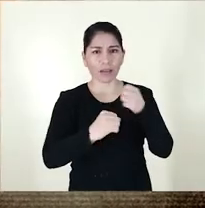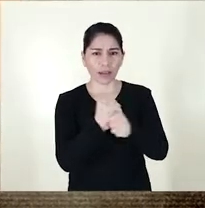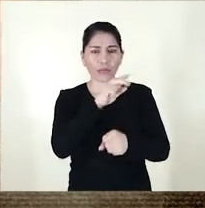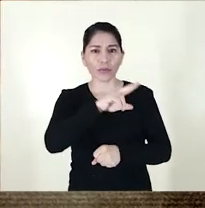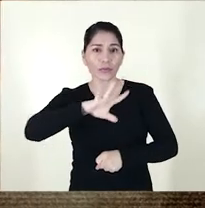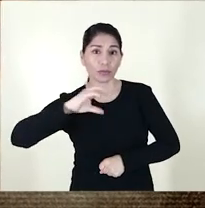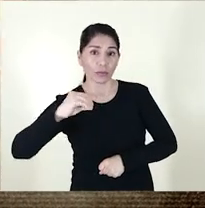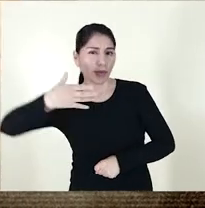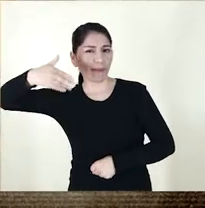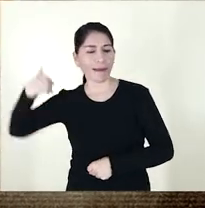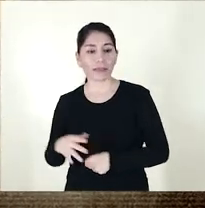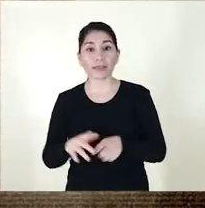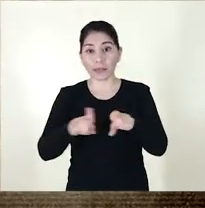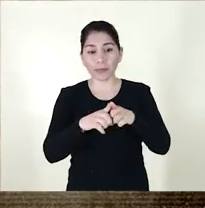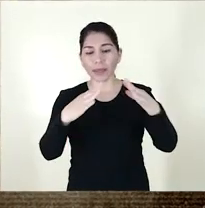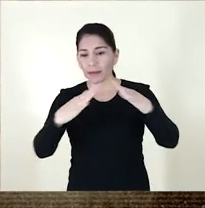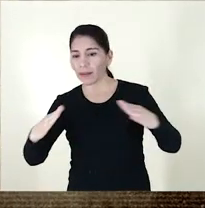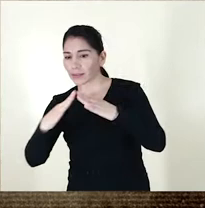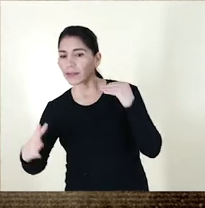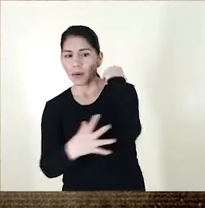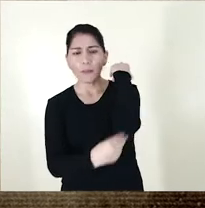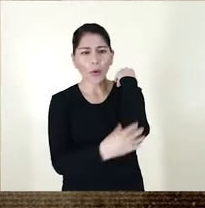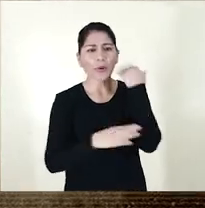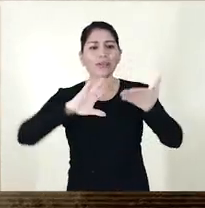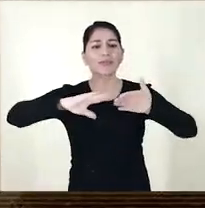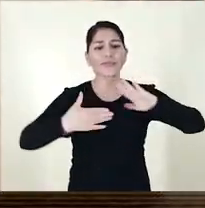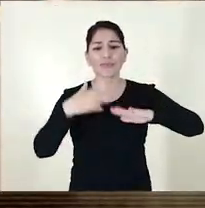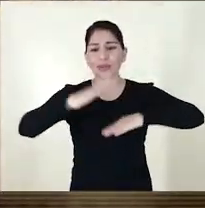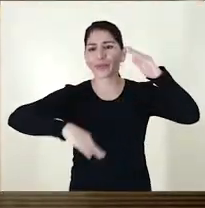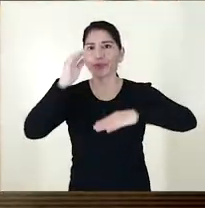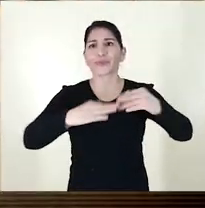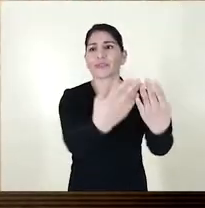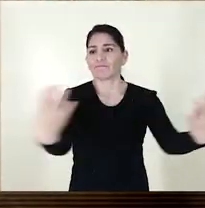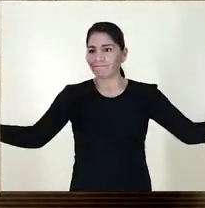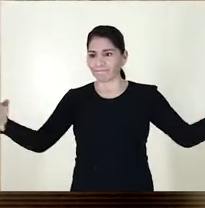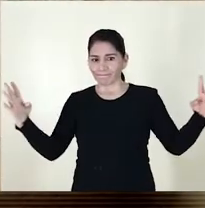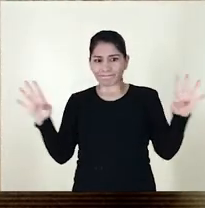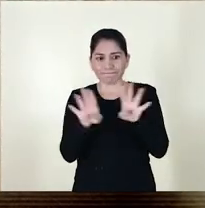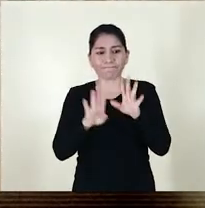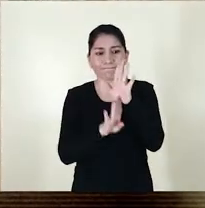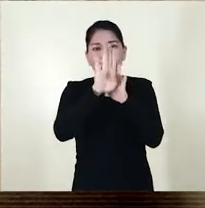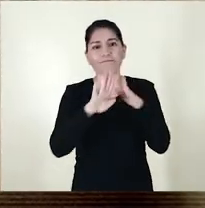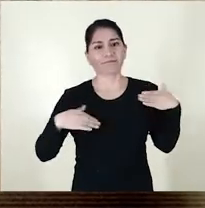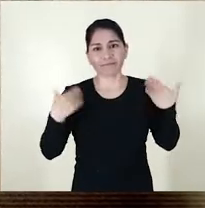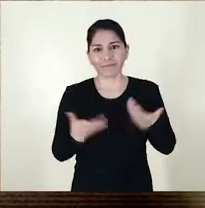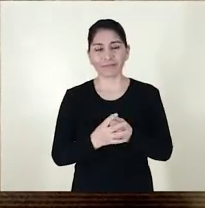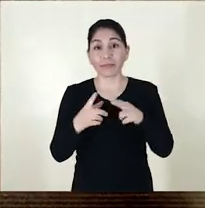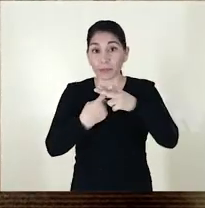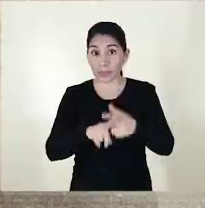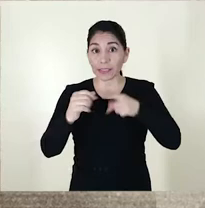había que sumarle la tugurización de las clases más pobres en una ciudad constreñida por las murallas que impedían su crecimiento. Al empezar